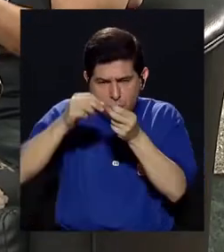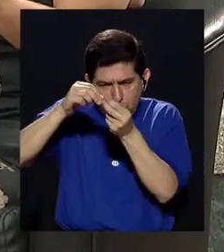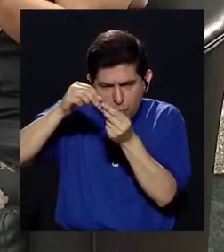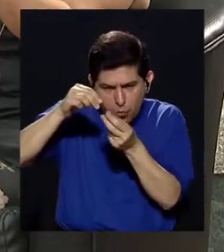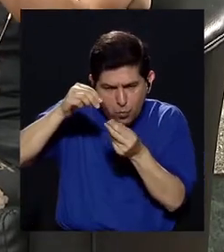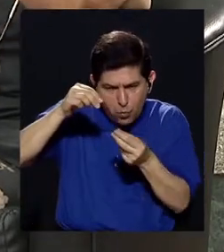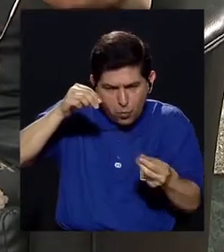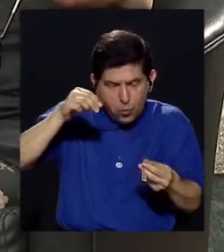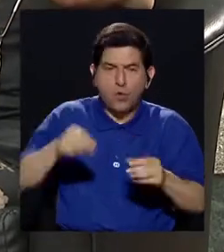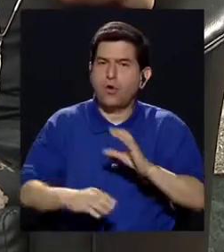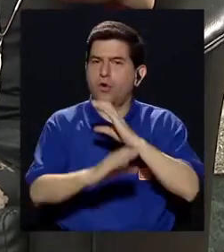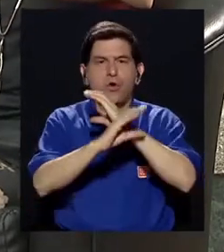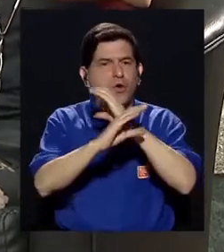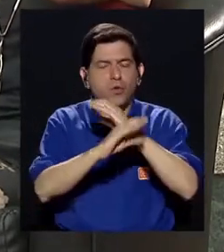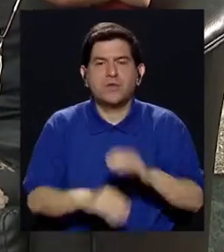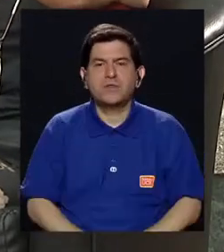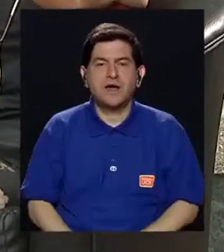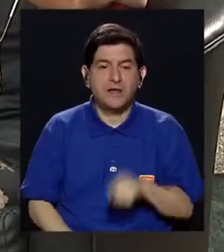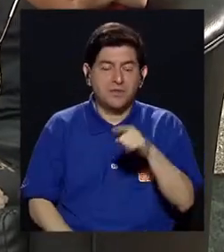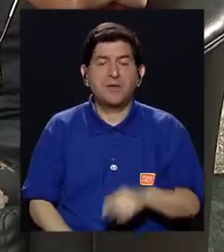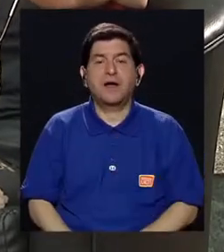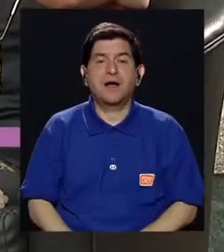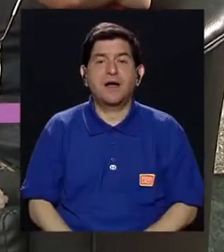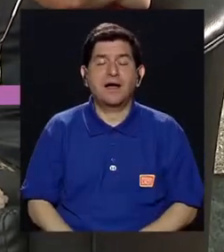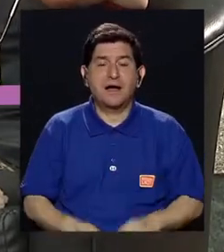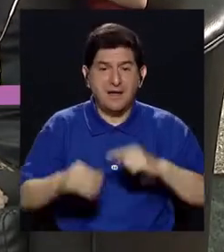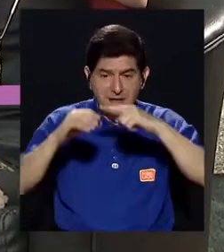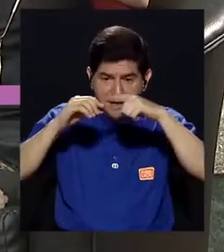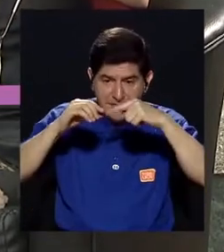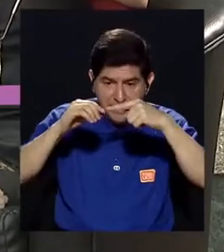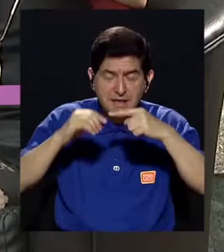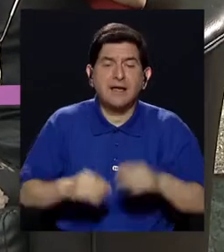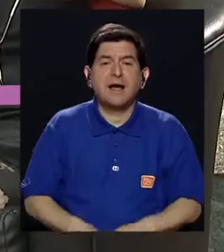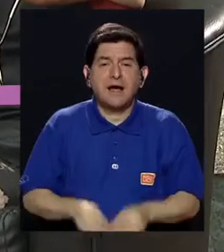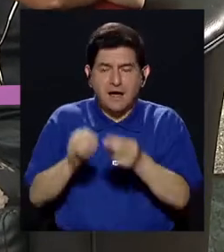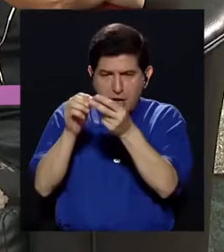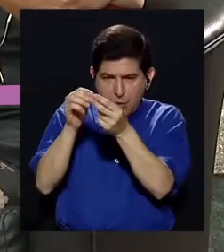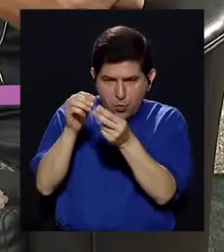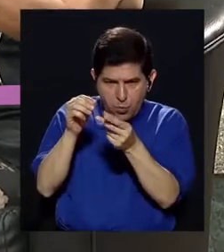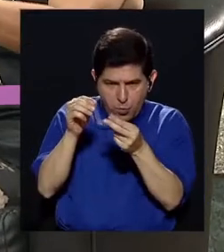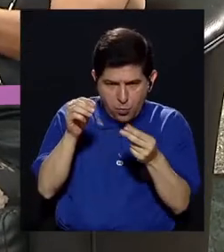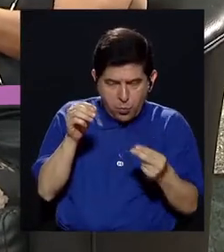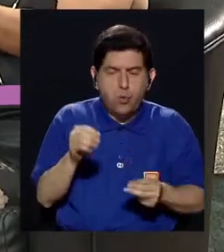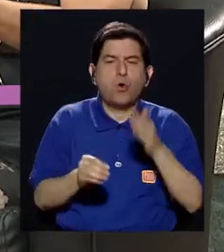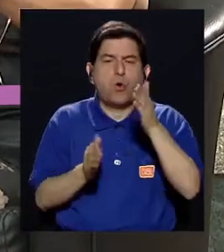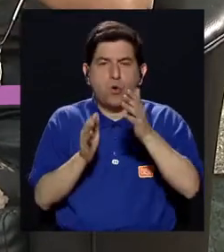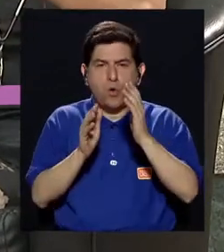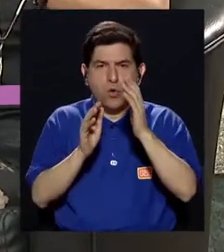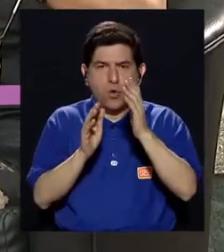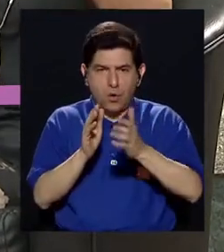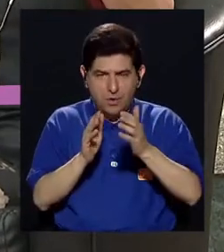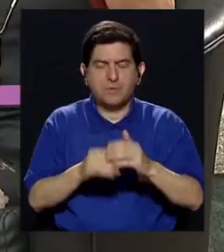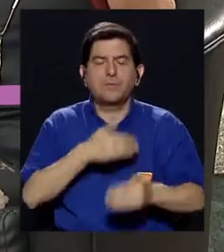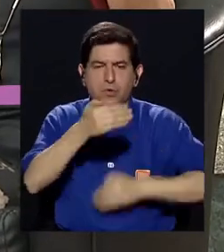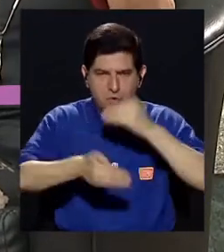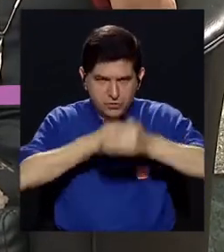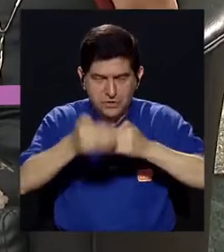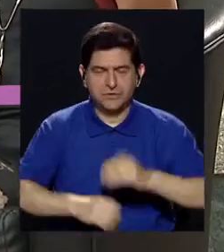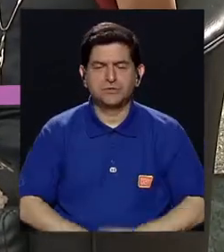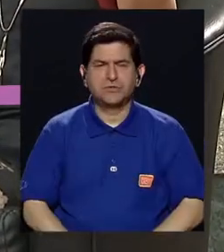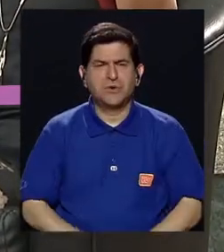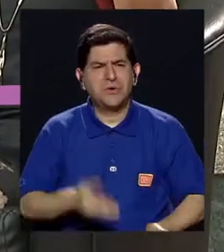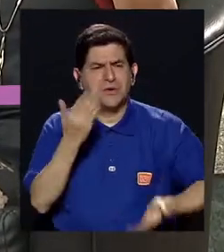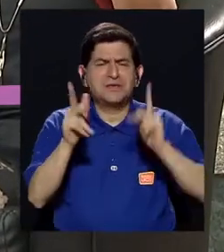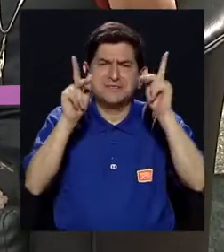desenrollo, yo no tengo cuidado de sacar el aire a la puntita y empezar a desenrollar poco a poco. Yo sé que esto